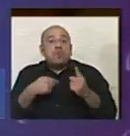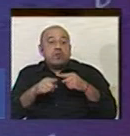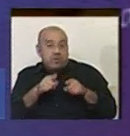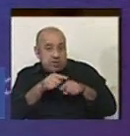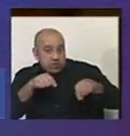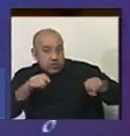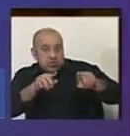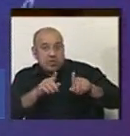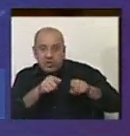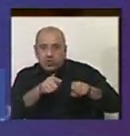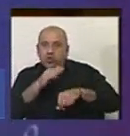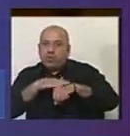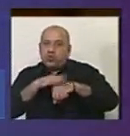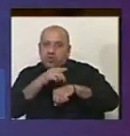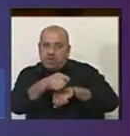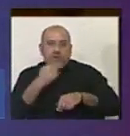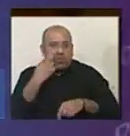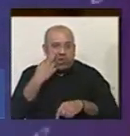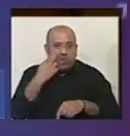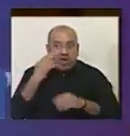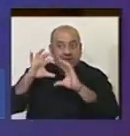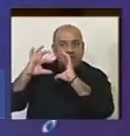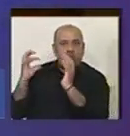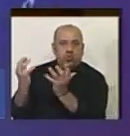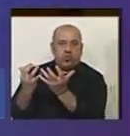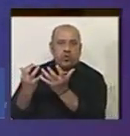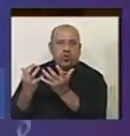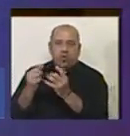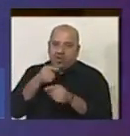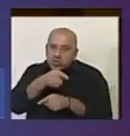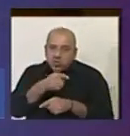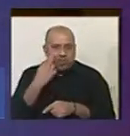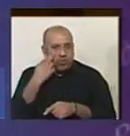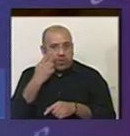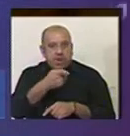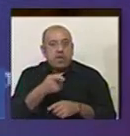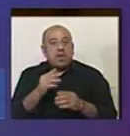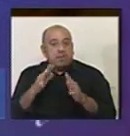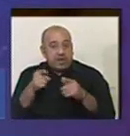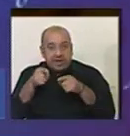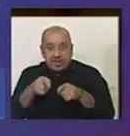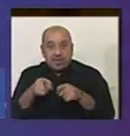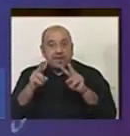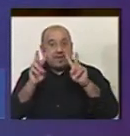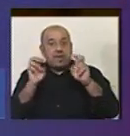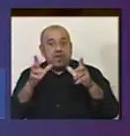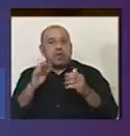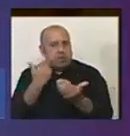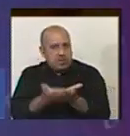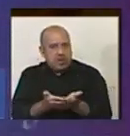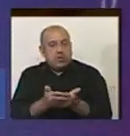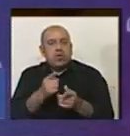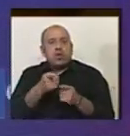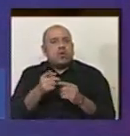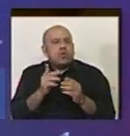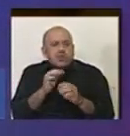este problema, ¿eh? O por lo menos son los que no han sabido conducir al mundo para que no termine en este dilema que está muy bien planteado por Ricardo. No